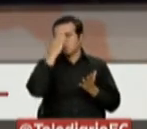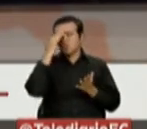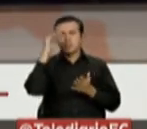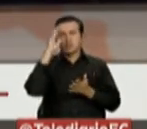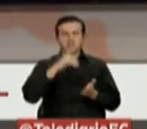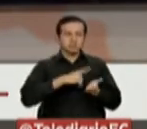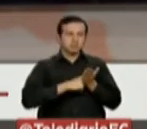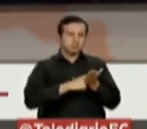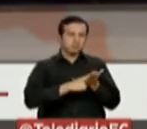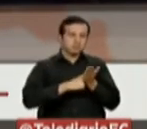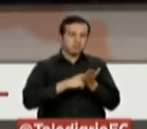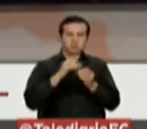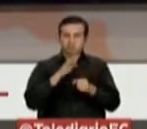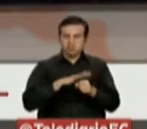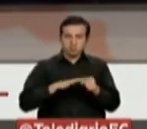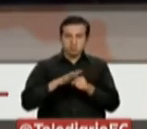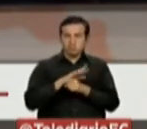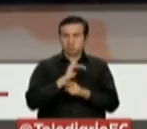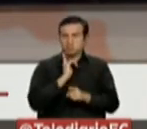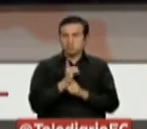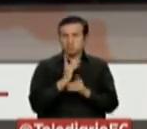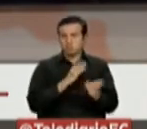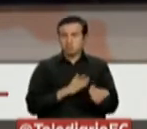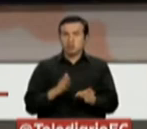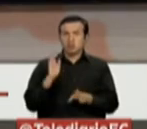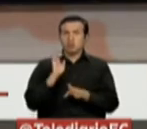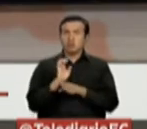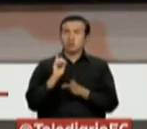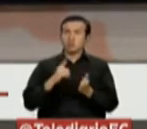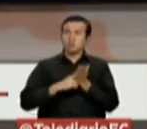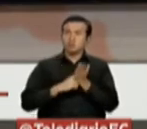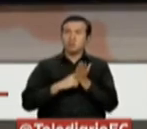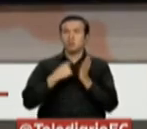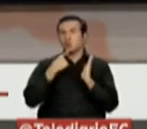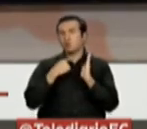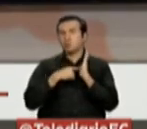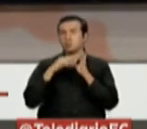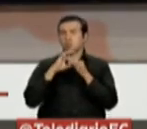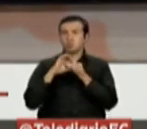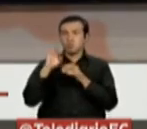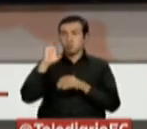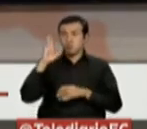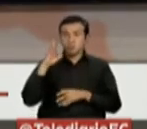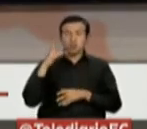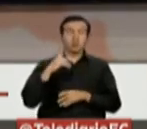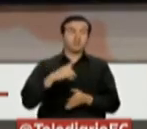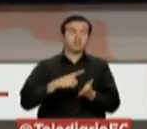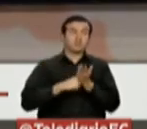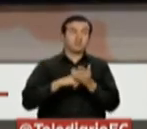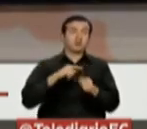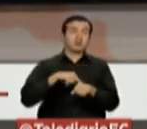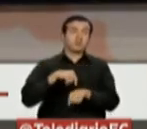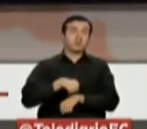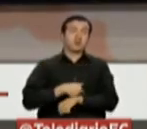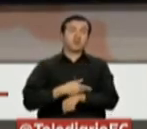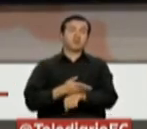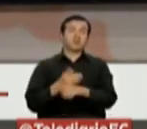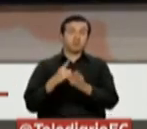discusión, digamos, en el momento en el que el Ecuador estuvo negociando, por ejemplo, con la Unión Europea, este acuerdo comercial.